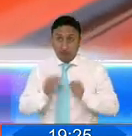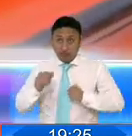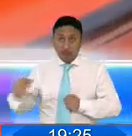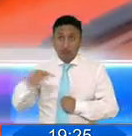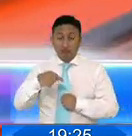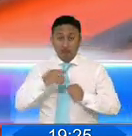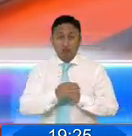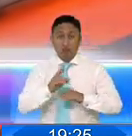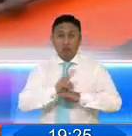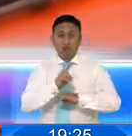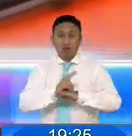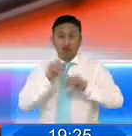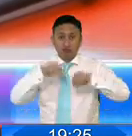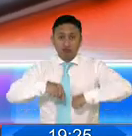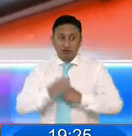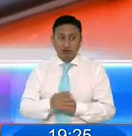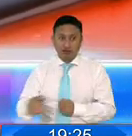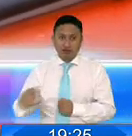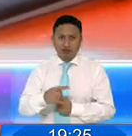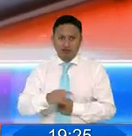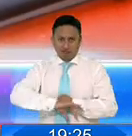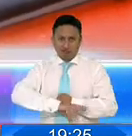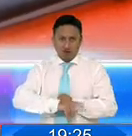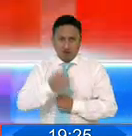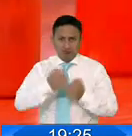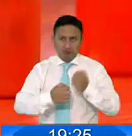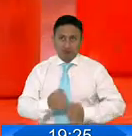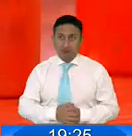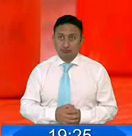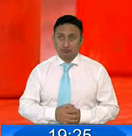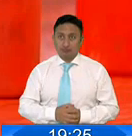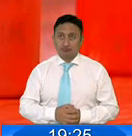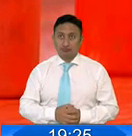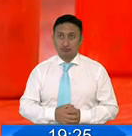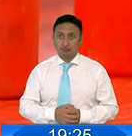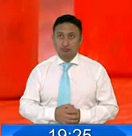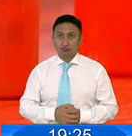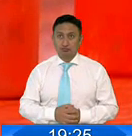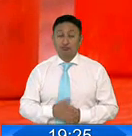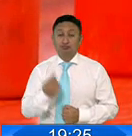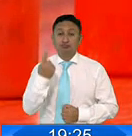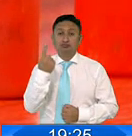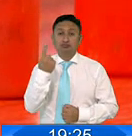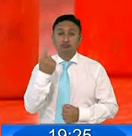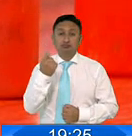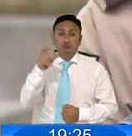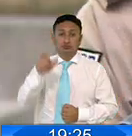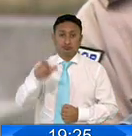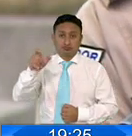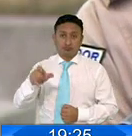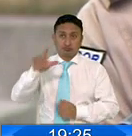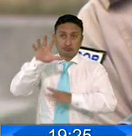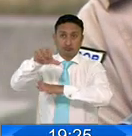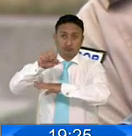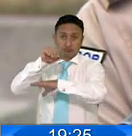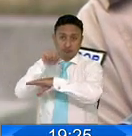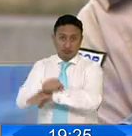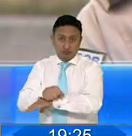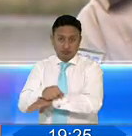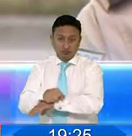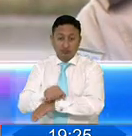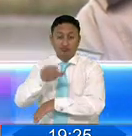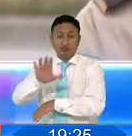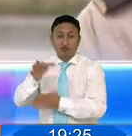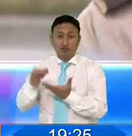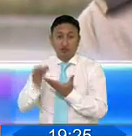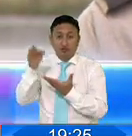mismas eran utilizadas para llevar a cabo delitos. Se procedió a la detención de 11 personas, 5 en el